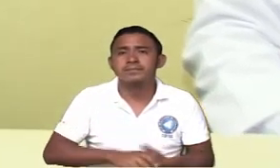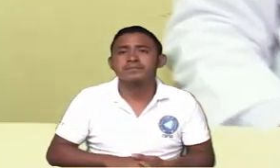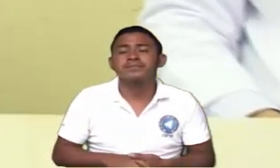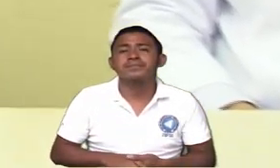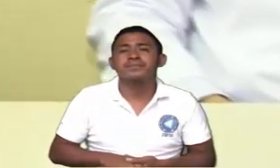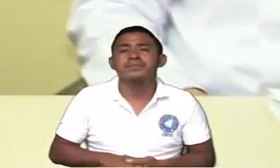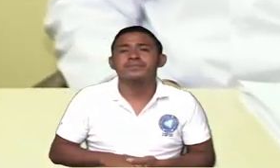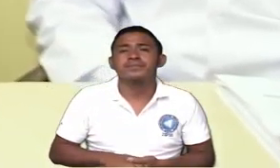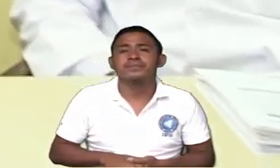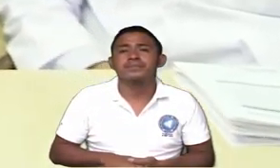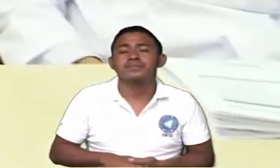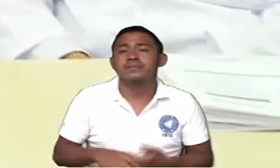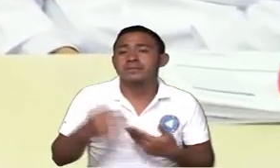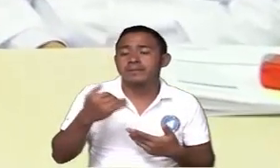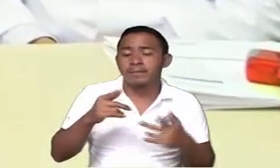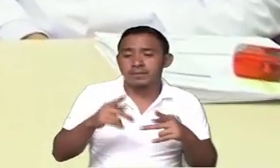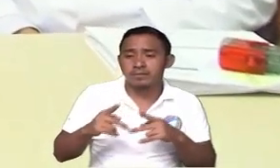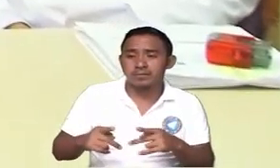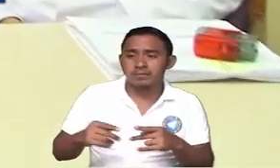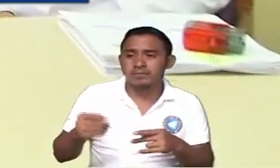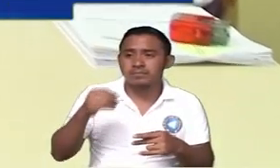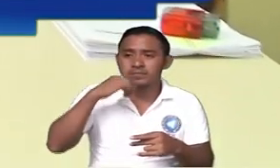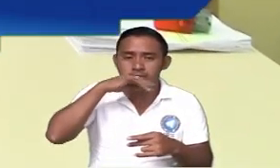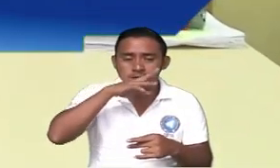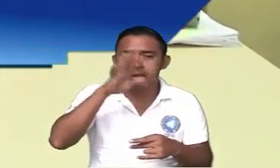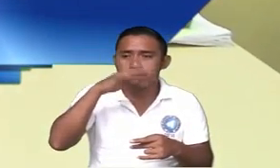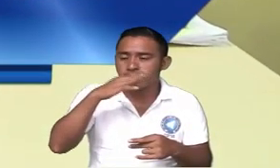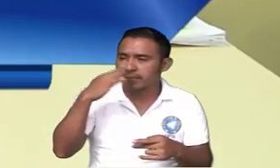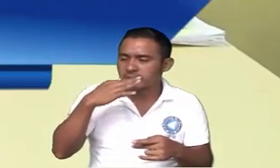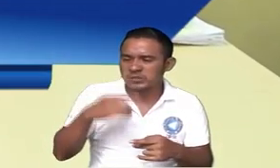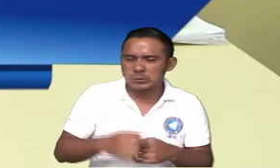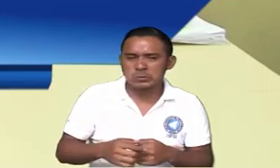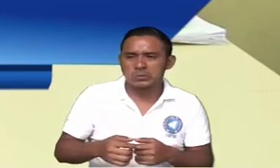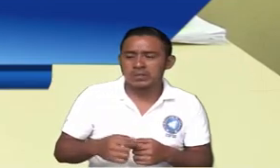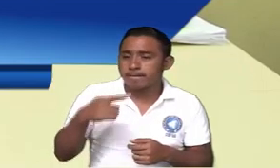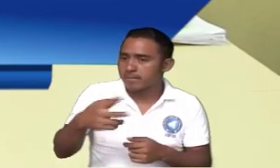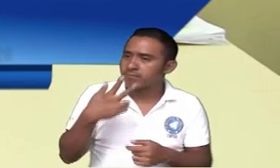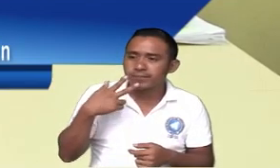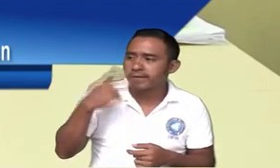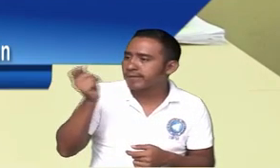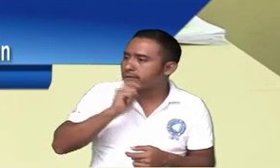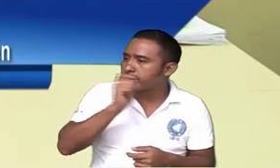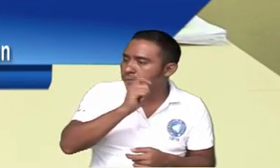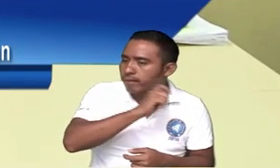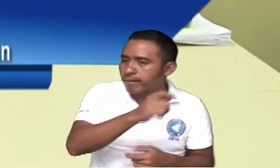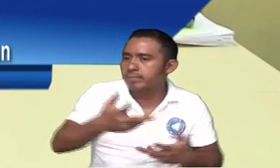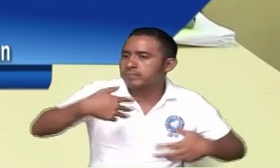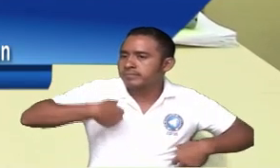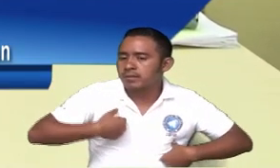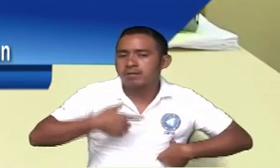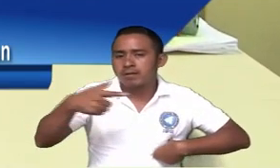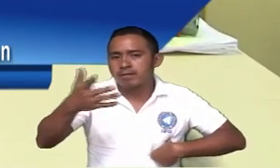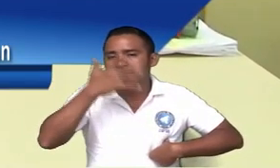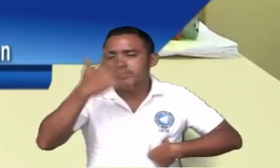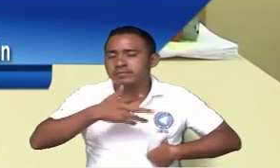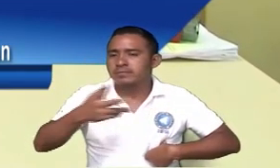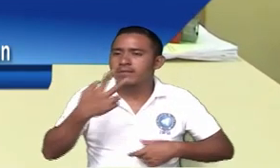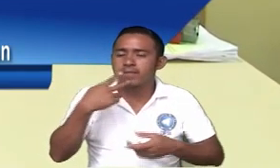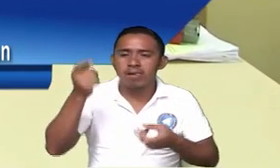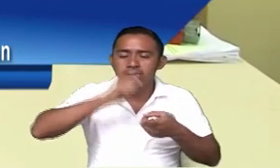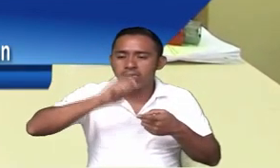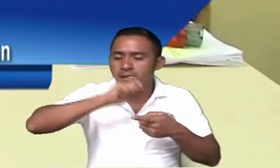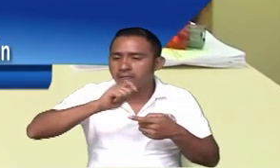Inicialmente todo el que tiene mal aliento cree que todo es bucal. Sí. Te dice, no te lavas los dientes, te dice, no te cepillas bien los dientes, no te lavas la